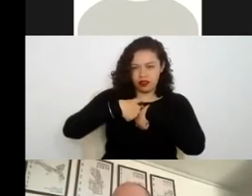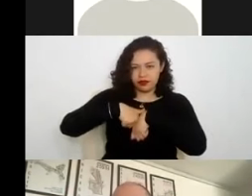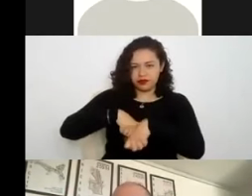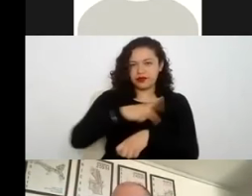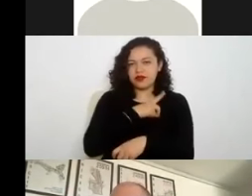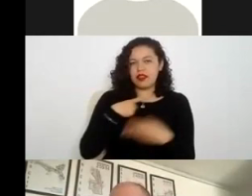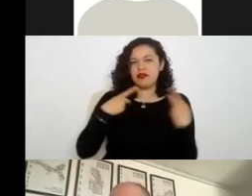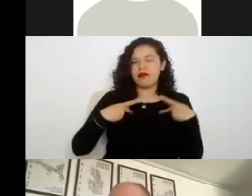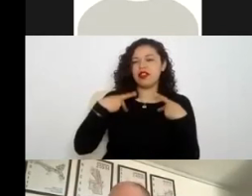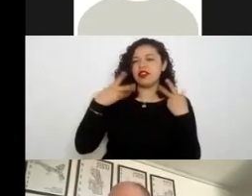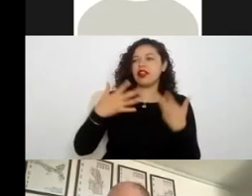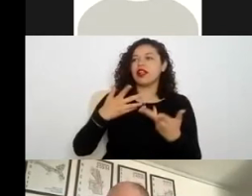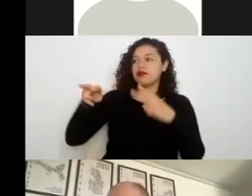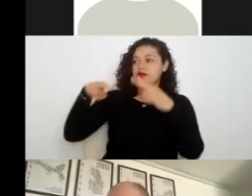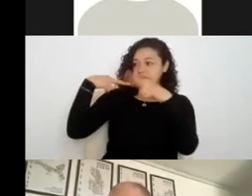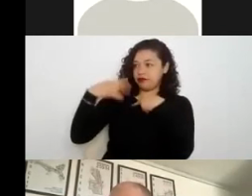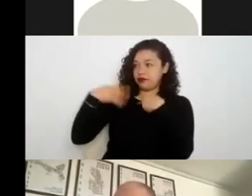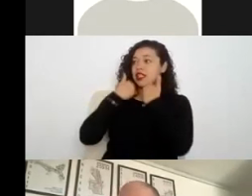personas en ese sentido.